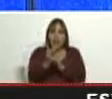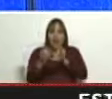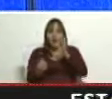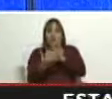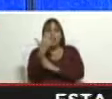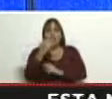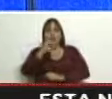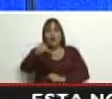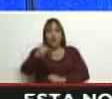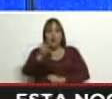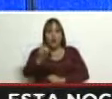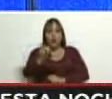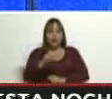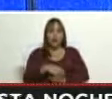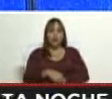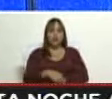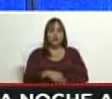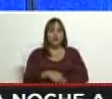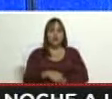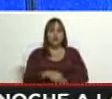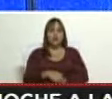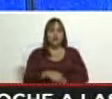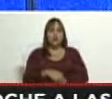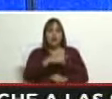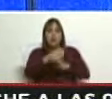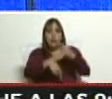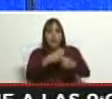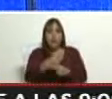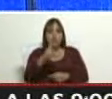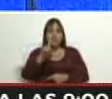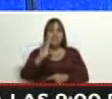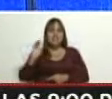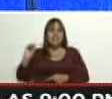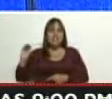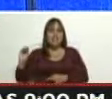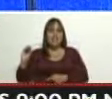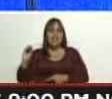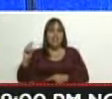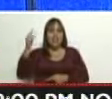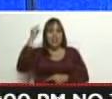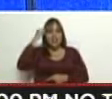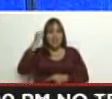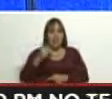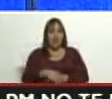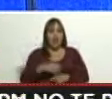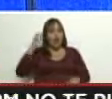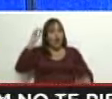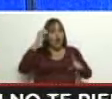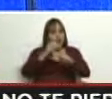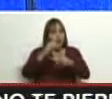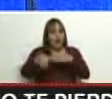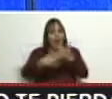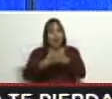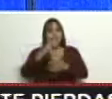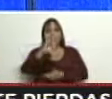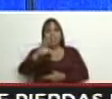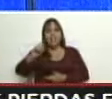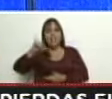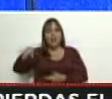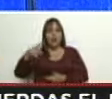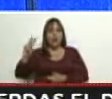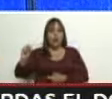junio, en los próximos 100 días, como meta el 30 de junio,